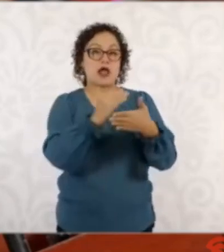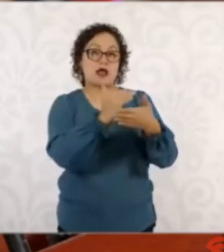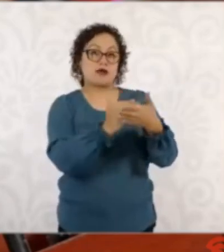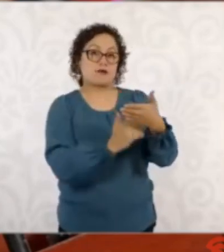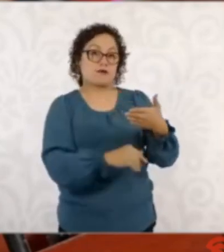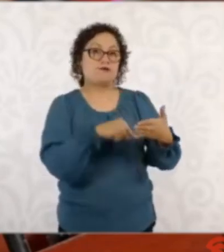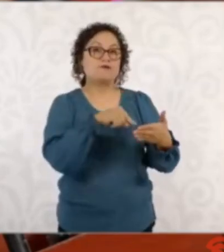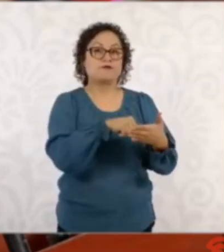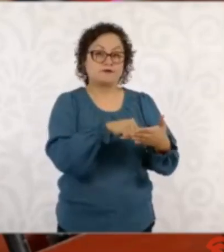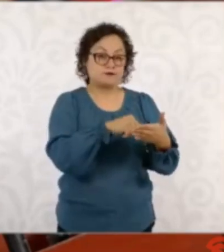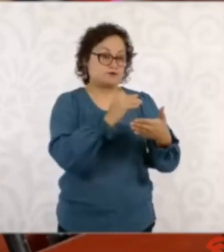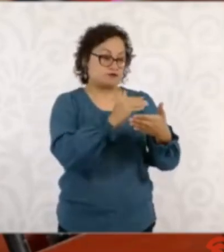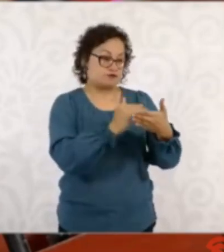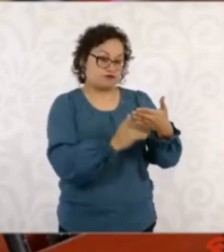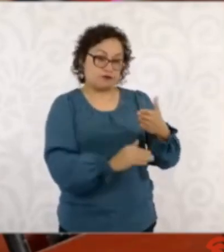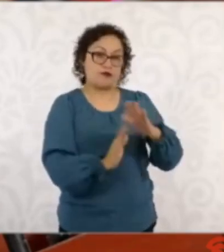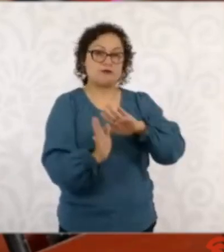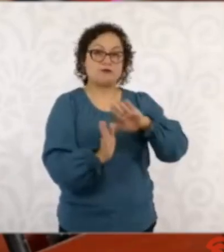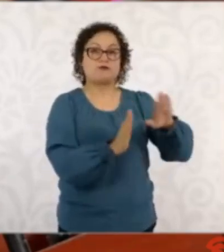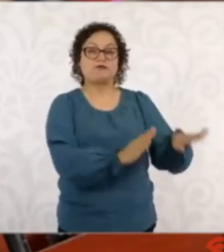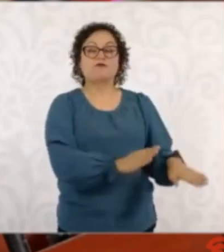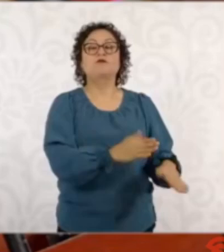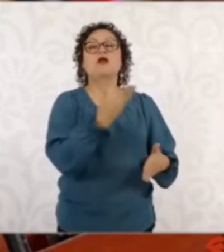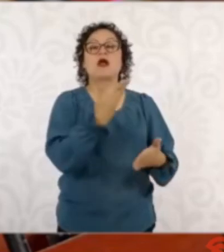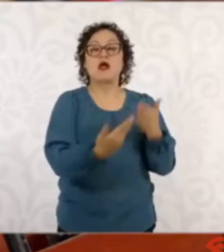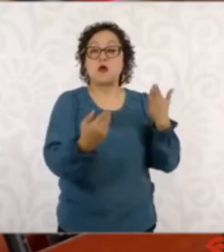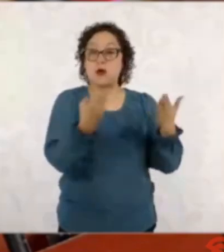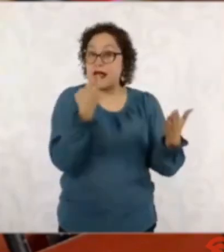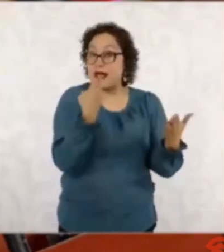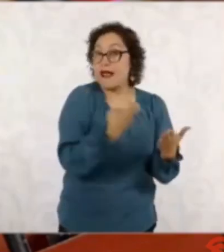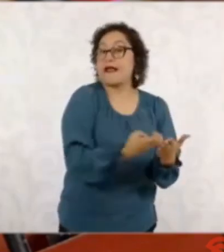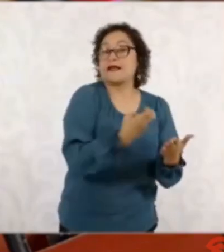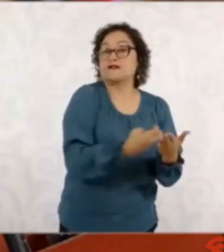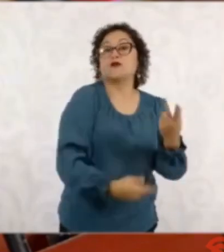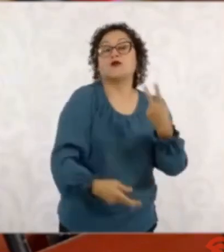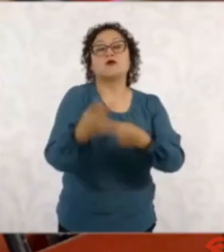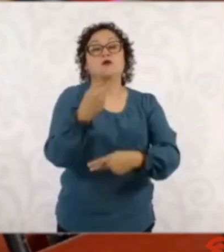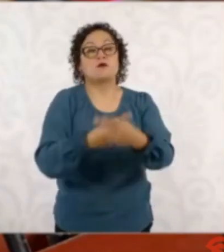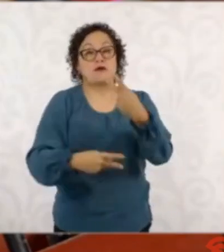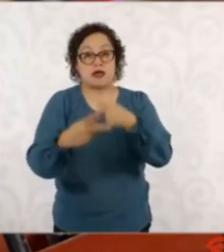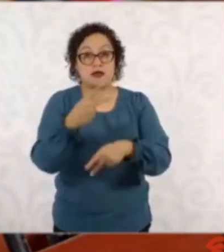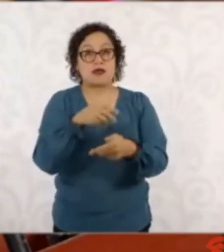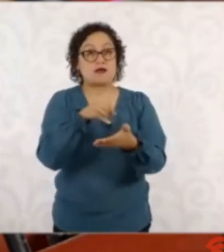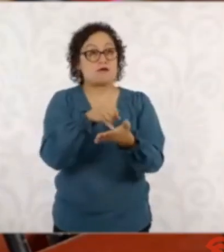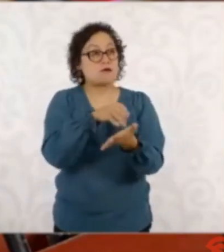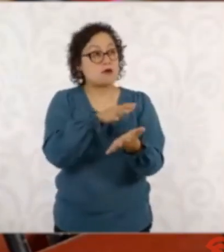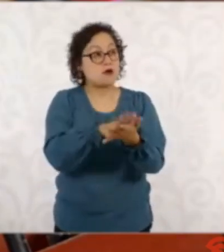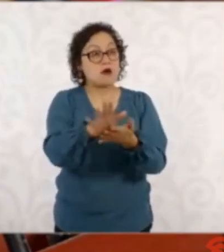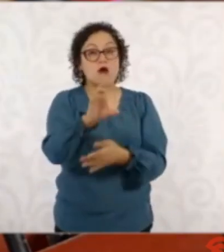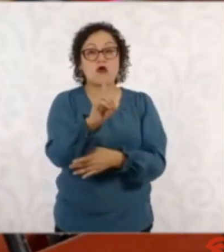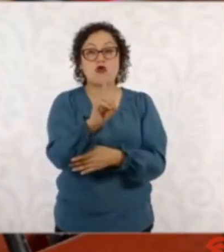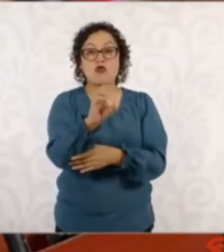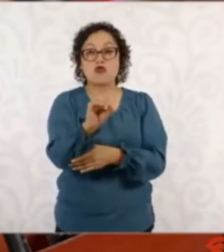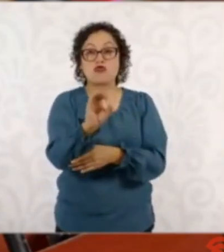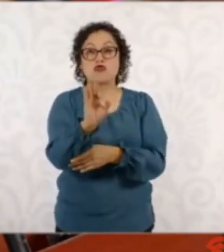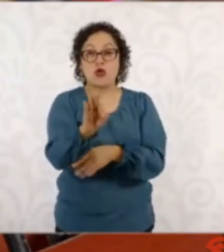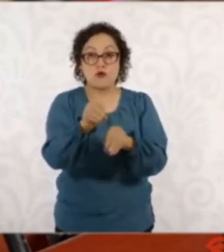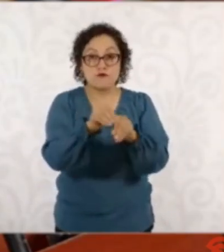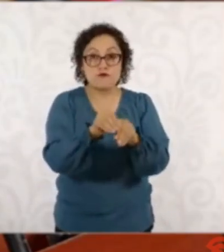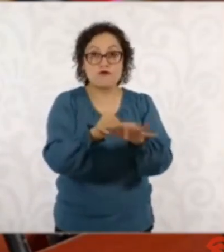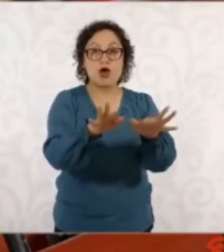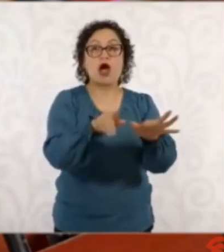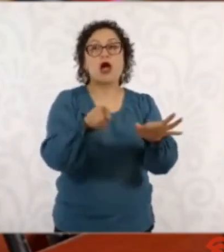Segundo, la presente determinación surtirá efectos a partir del día siguiente de su publicación en el Diario Oficial de la